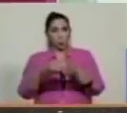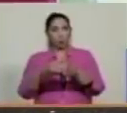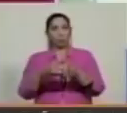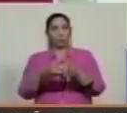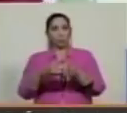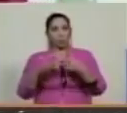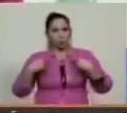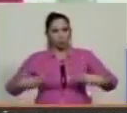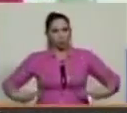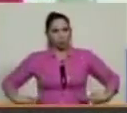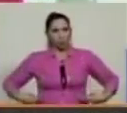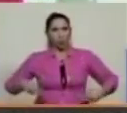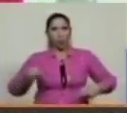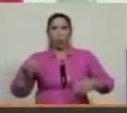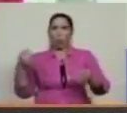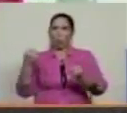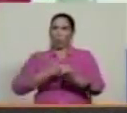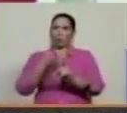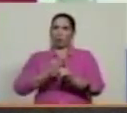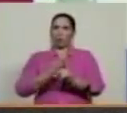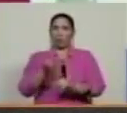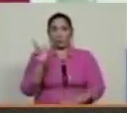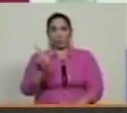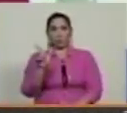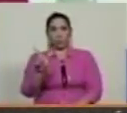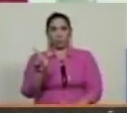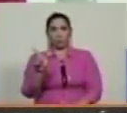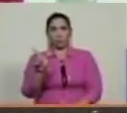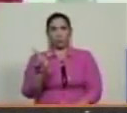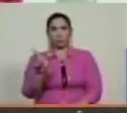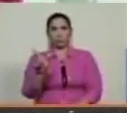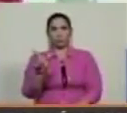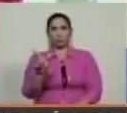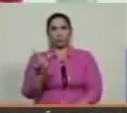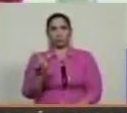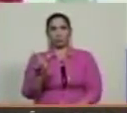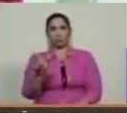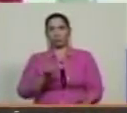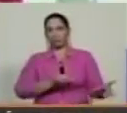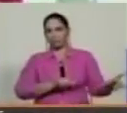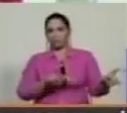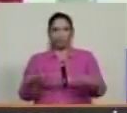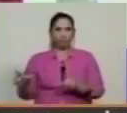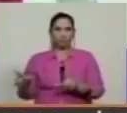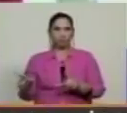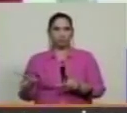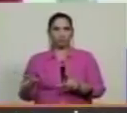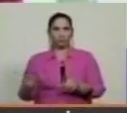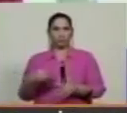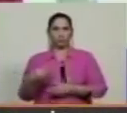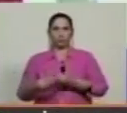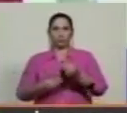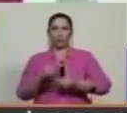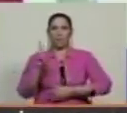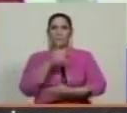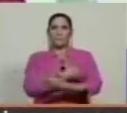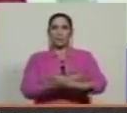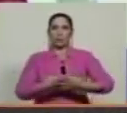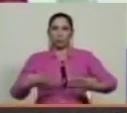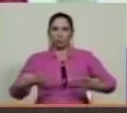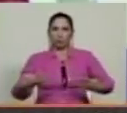en las comunas. Mire, el Partido Socialista Unido de Venezuela, modestia aparte, ya traspasó la barrera del millón.